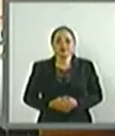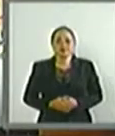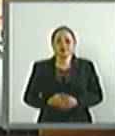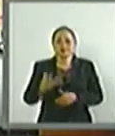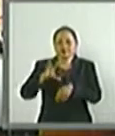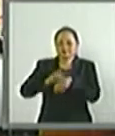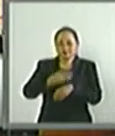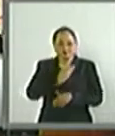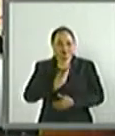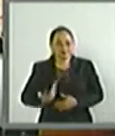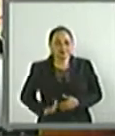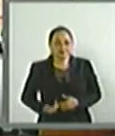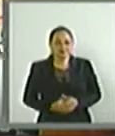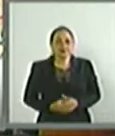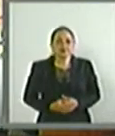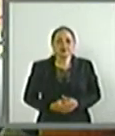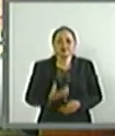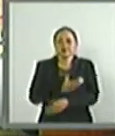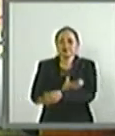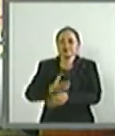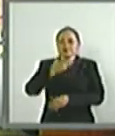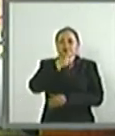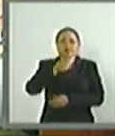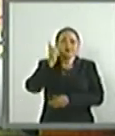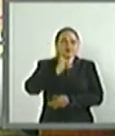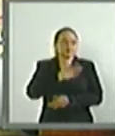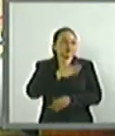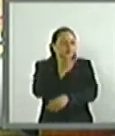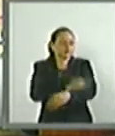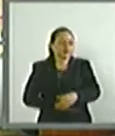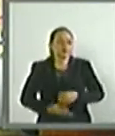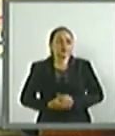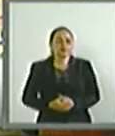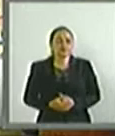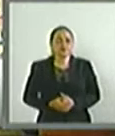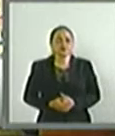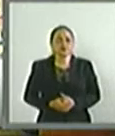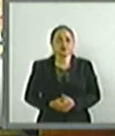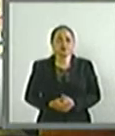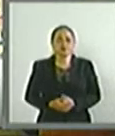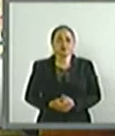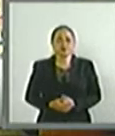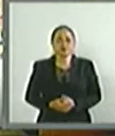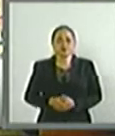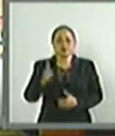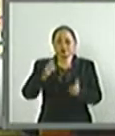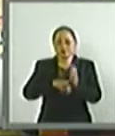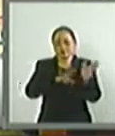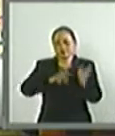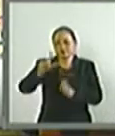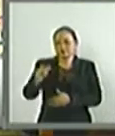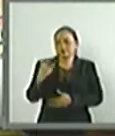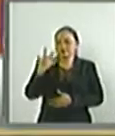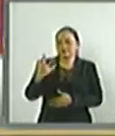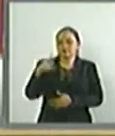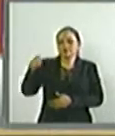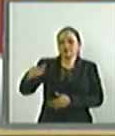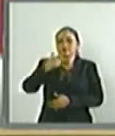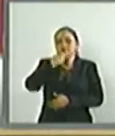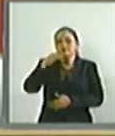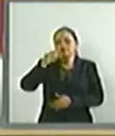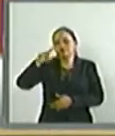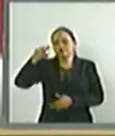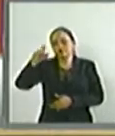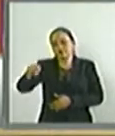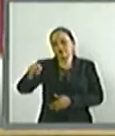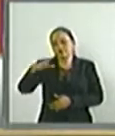Con su permiso, presidente, compañeras, compañeros, buenas tardes. En 1975, Michel Foucault